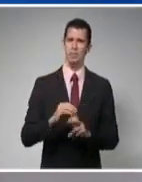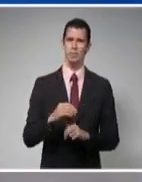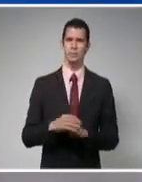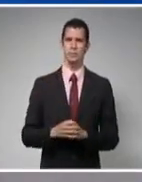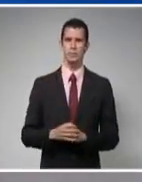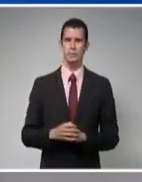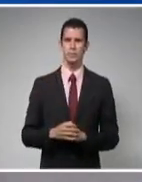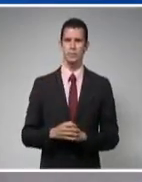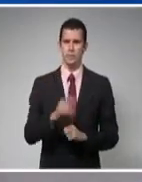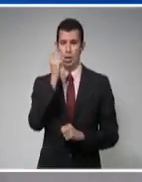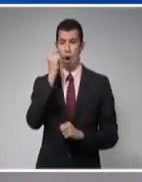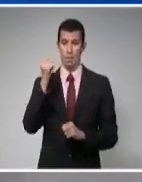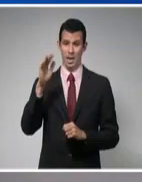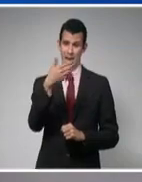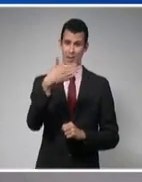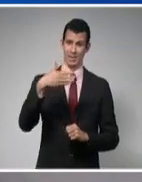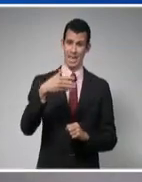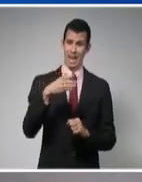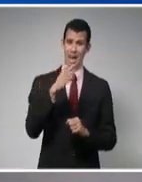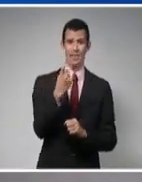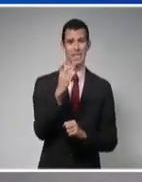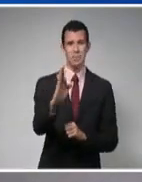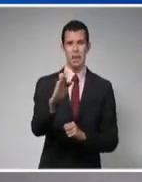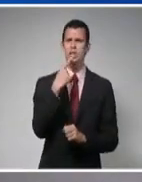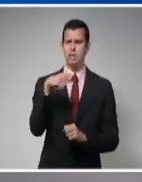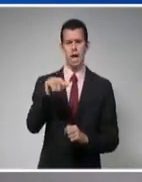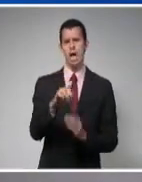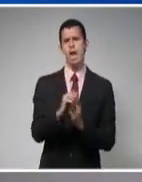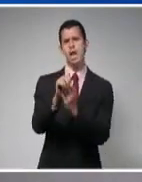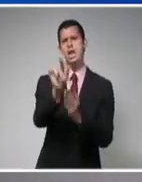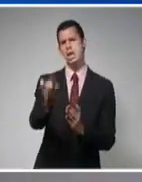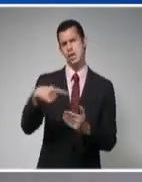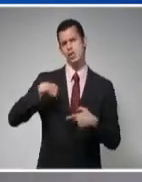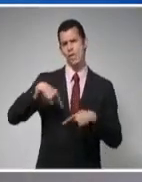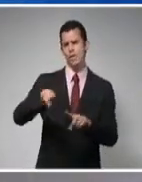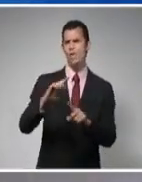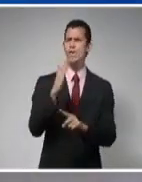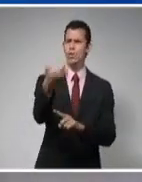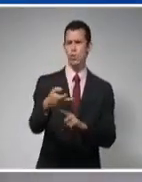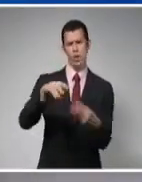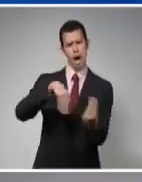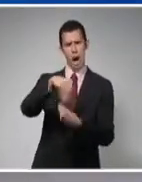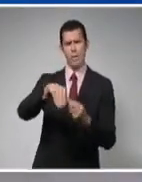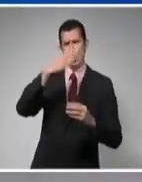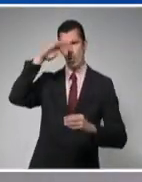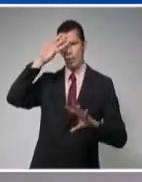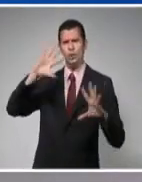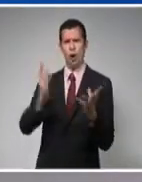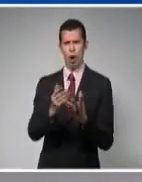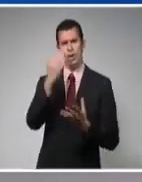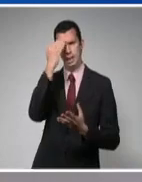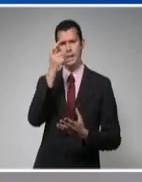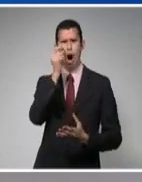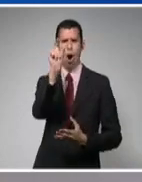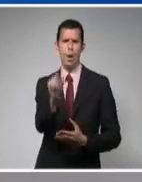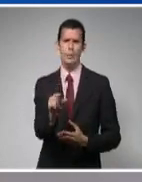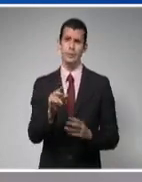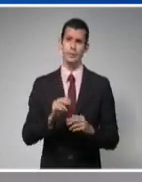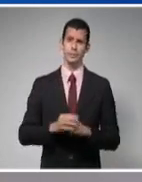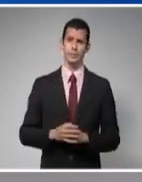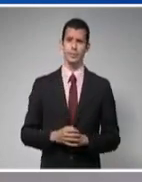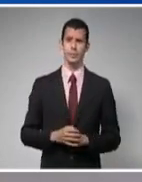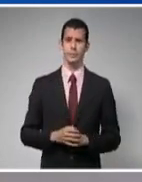líder y promotor de los grandes cambios para Cuba. Por el 27N asistieron a la reunión varios